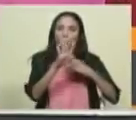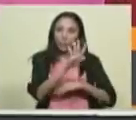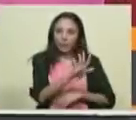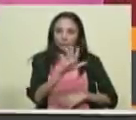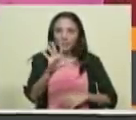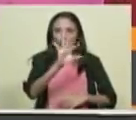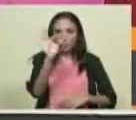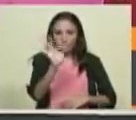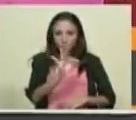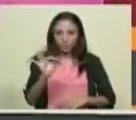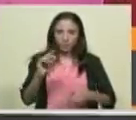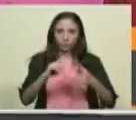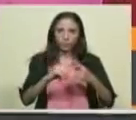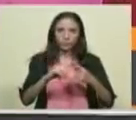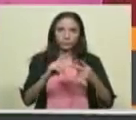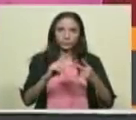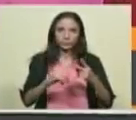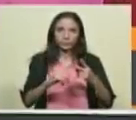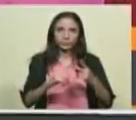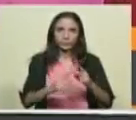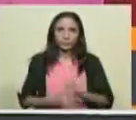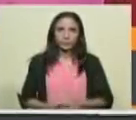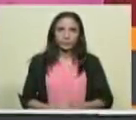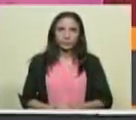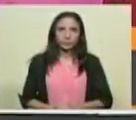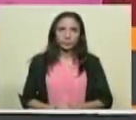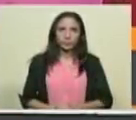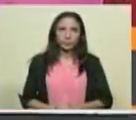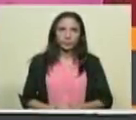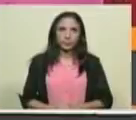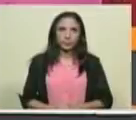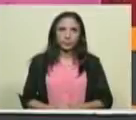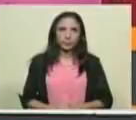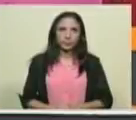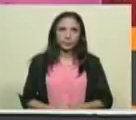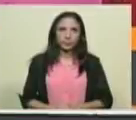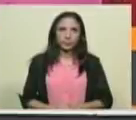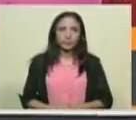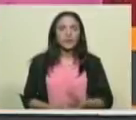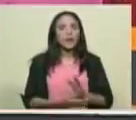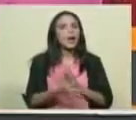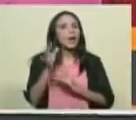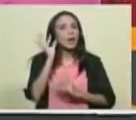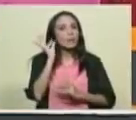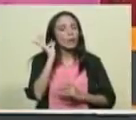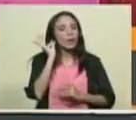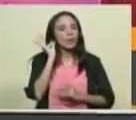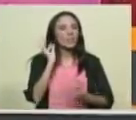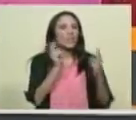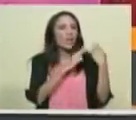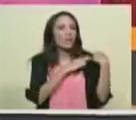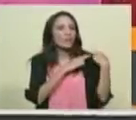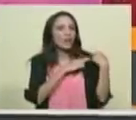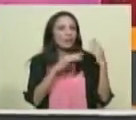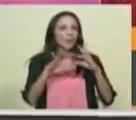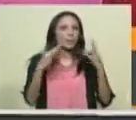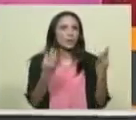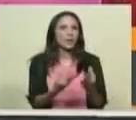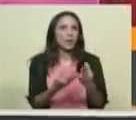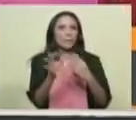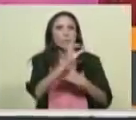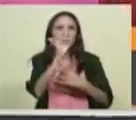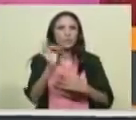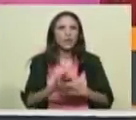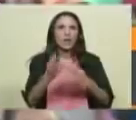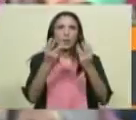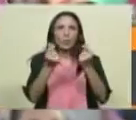Solas. Con padres. Mujeres, madres, jefas de hogar. La mujer como jefa de hogar, ¿qué porcentaje del país es?